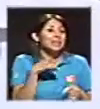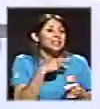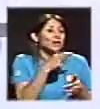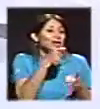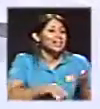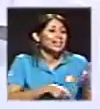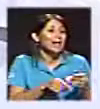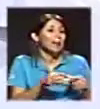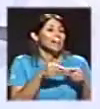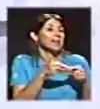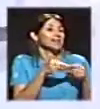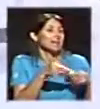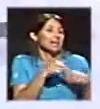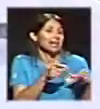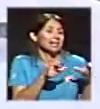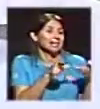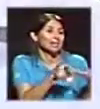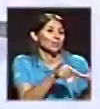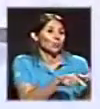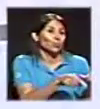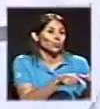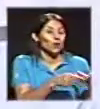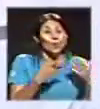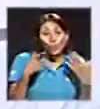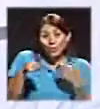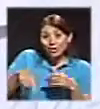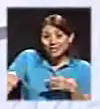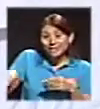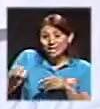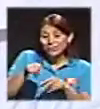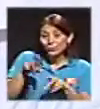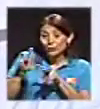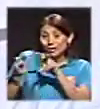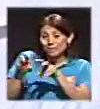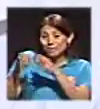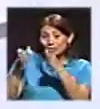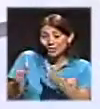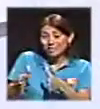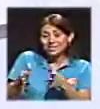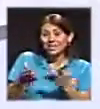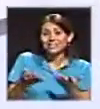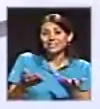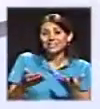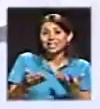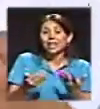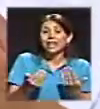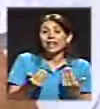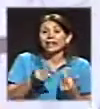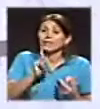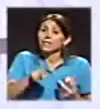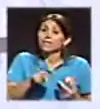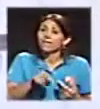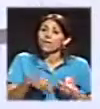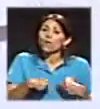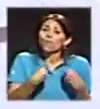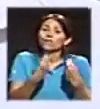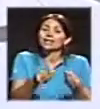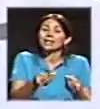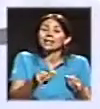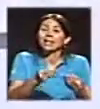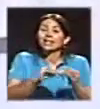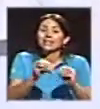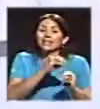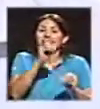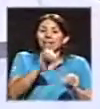Hacienda, pues estos inversionistas que son los oferentes de los títulos van a tener que ofrecer menores tasas de interés,